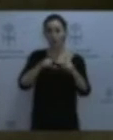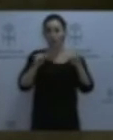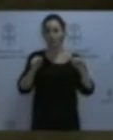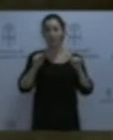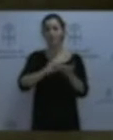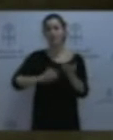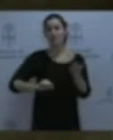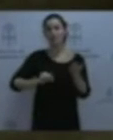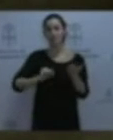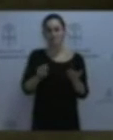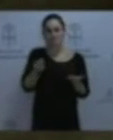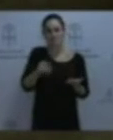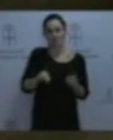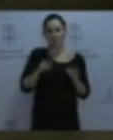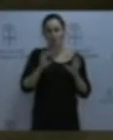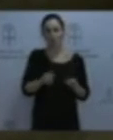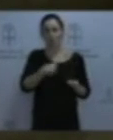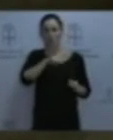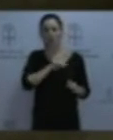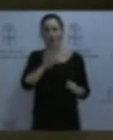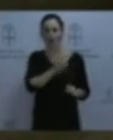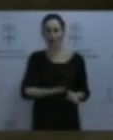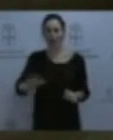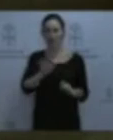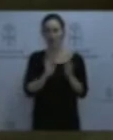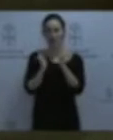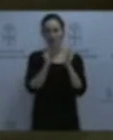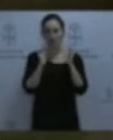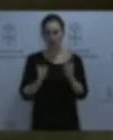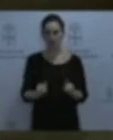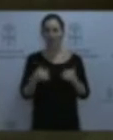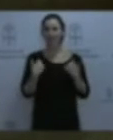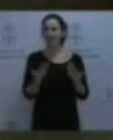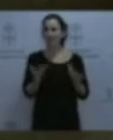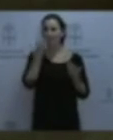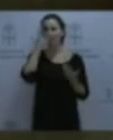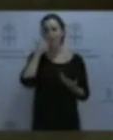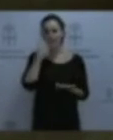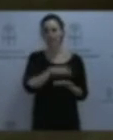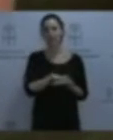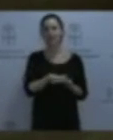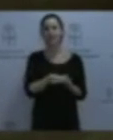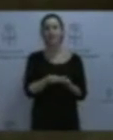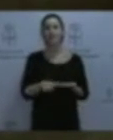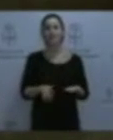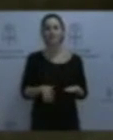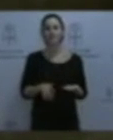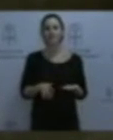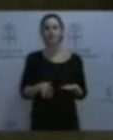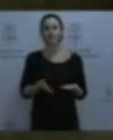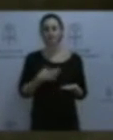lengua más de las que conviven en toda la península ibérica. En este sentido nos gustaría señalarle lo que para nosotros